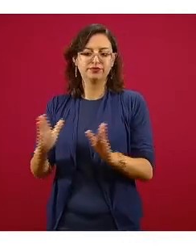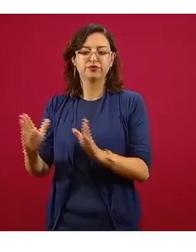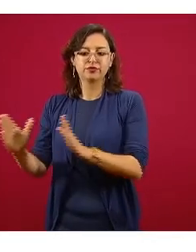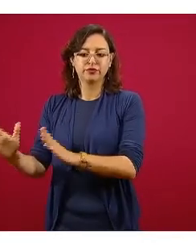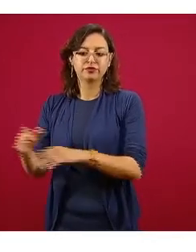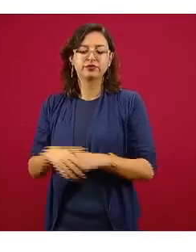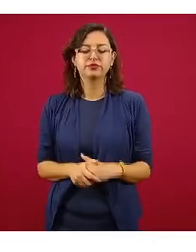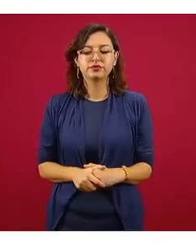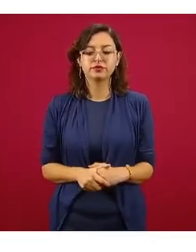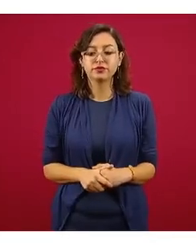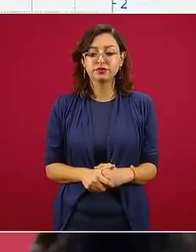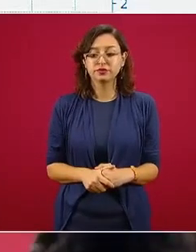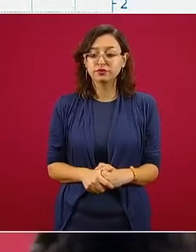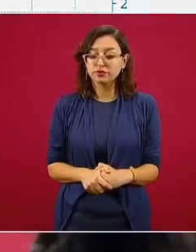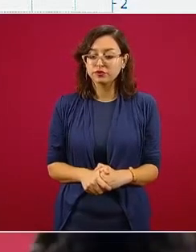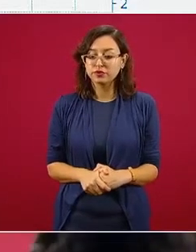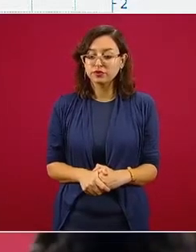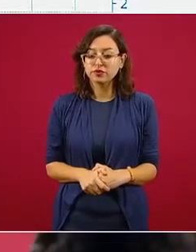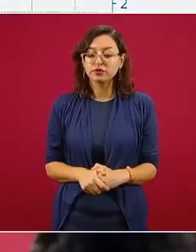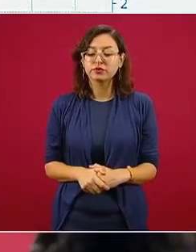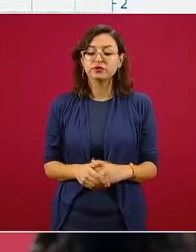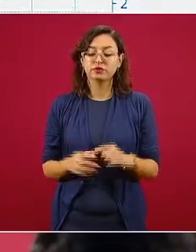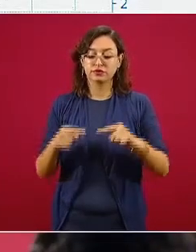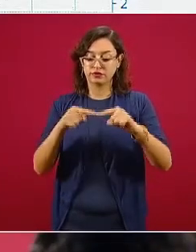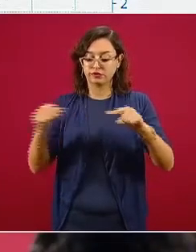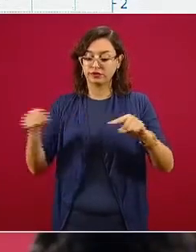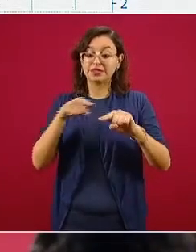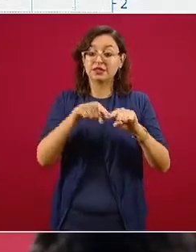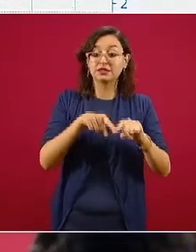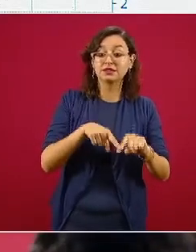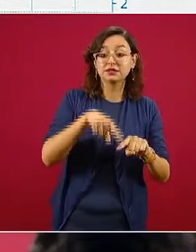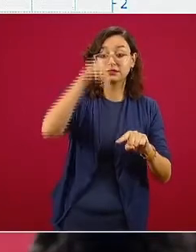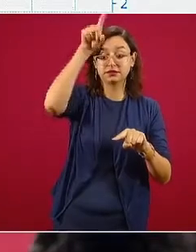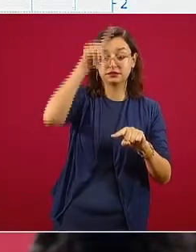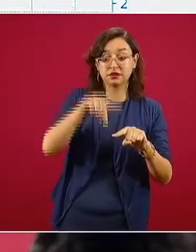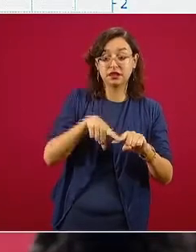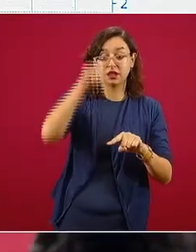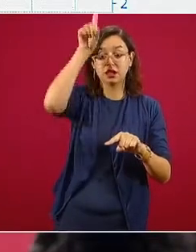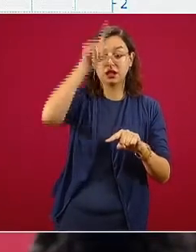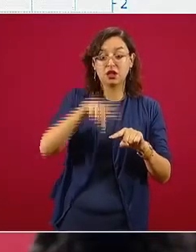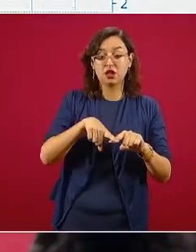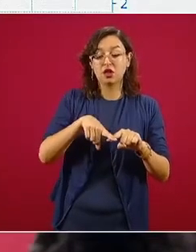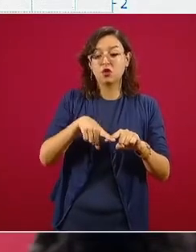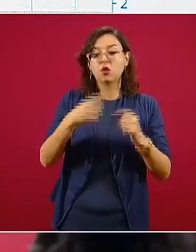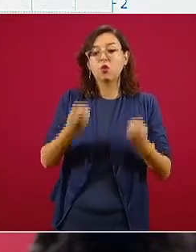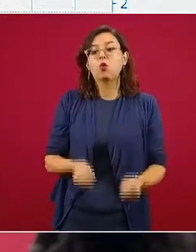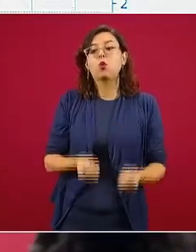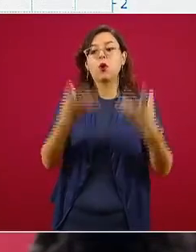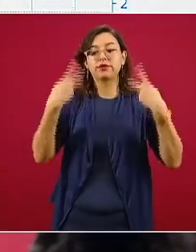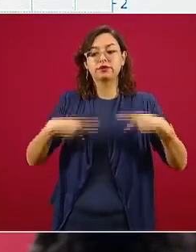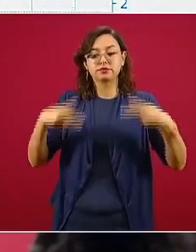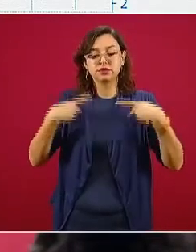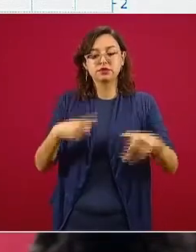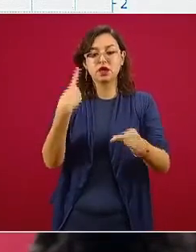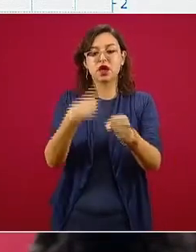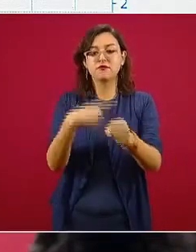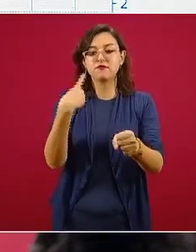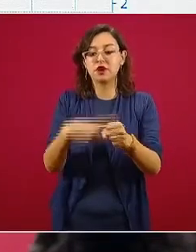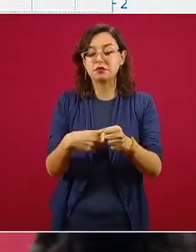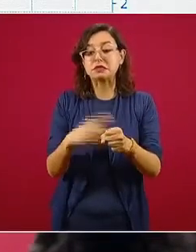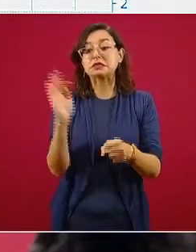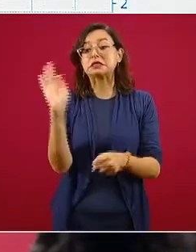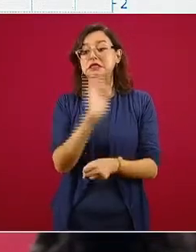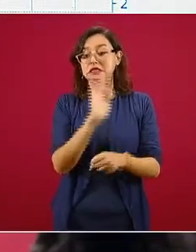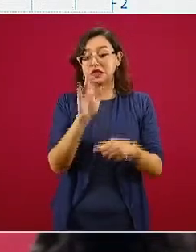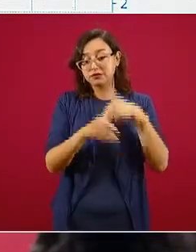en este eje, está el número de casos que se espera tener. Esto es una predicción de lo que se espera que